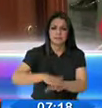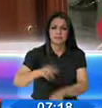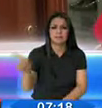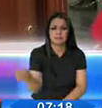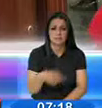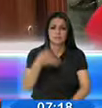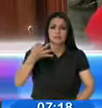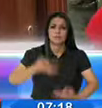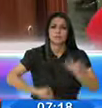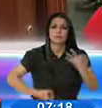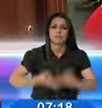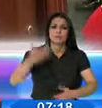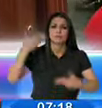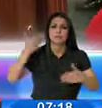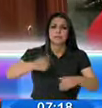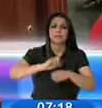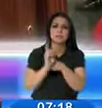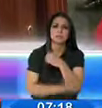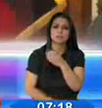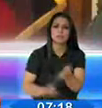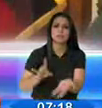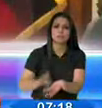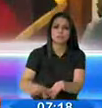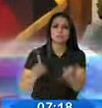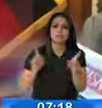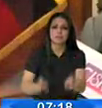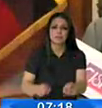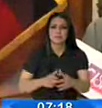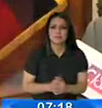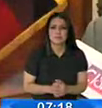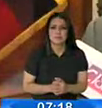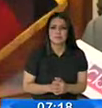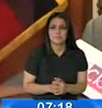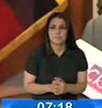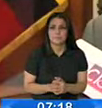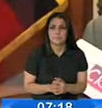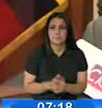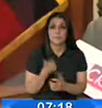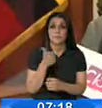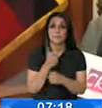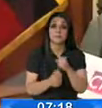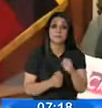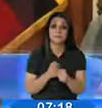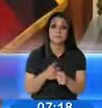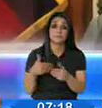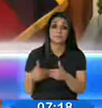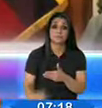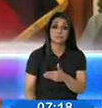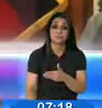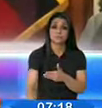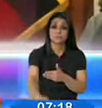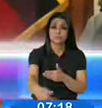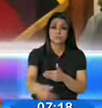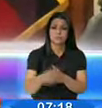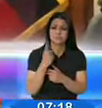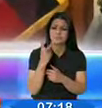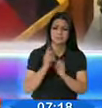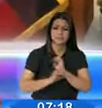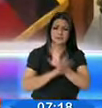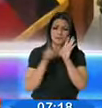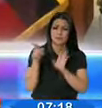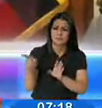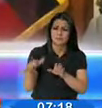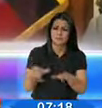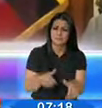juicio político, censurado y destituido. De 10 años en donde se estableció a claridad de que no actuó